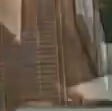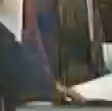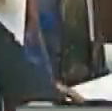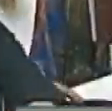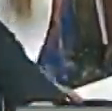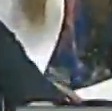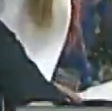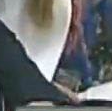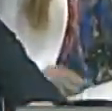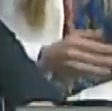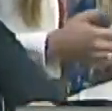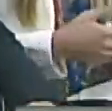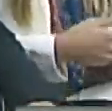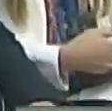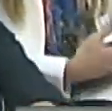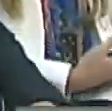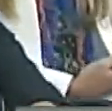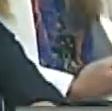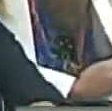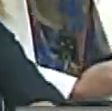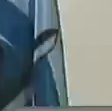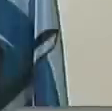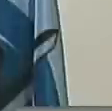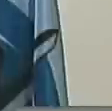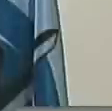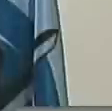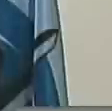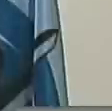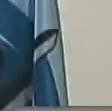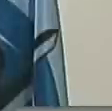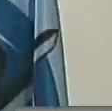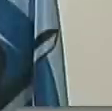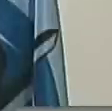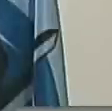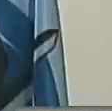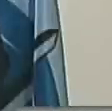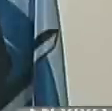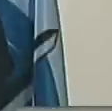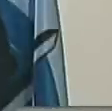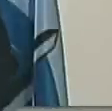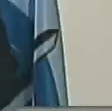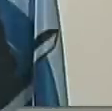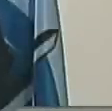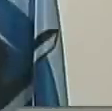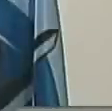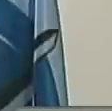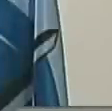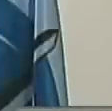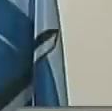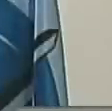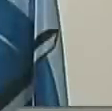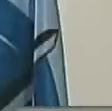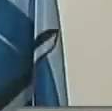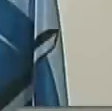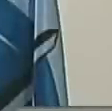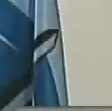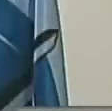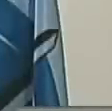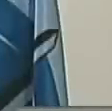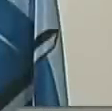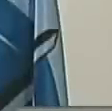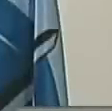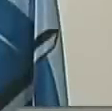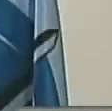Bueno, muy bien. Pudimos ahí todos ver con atención cómo esta